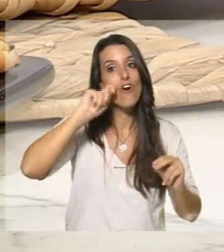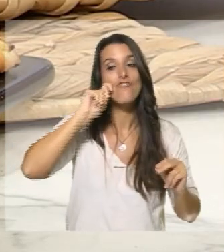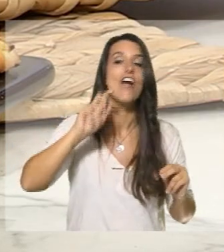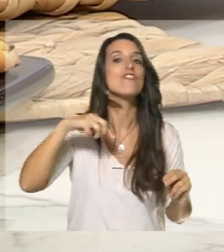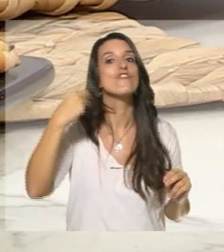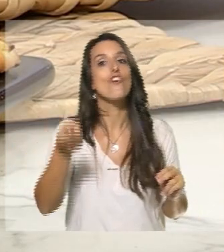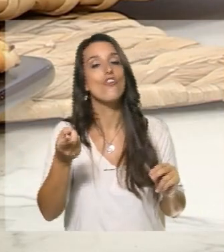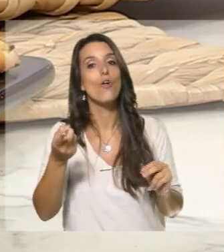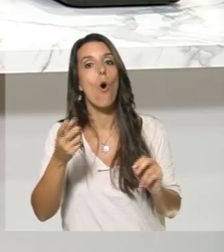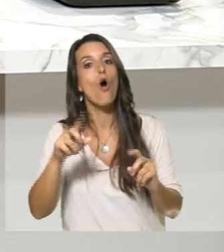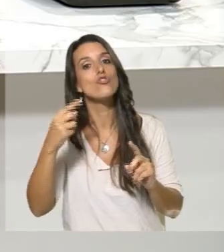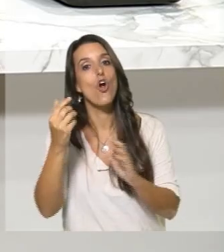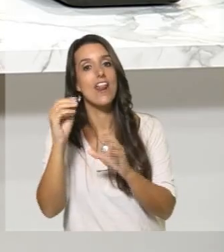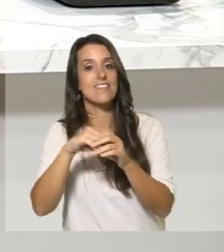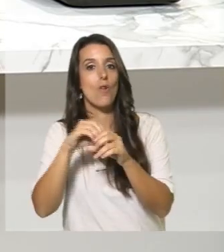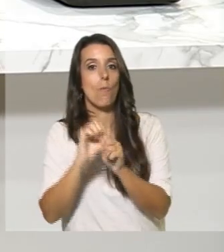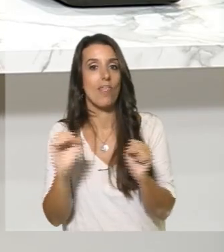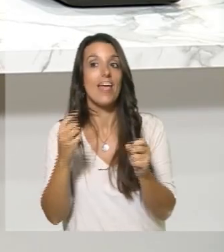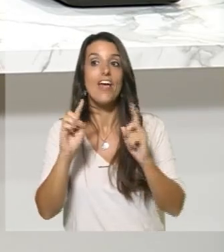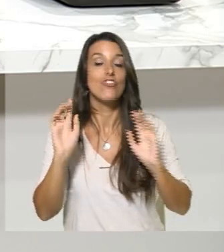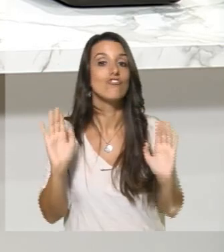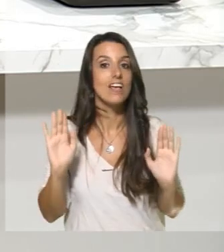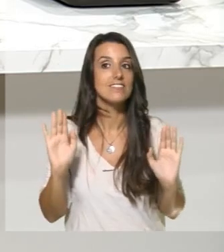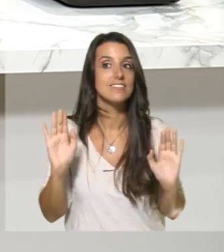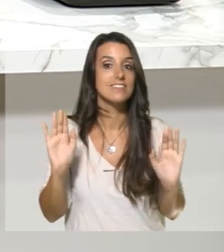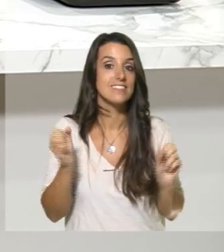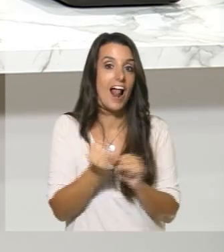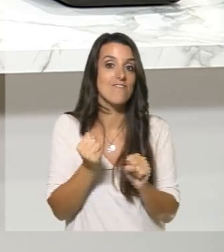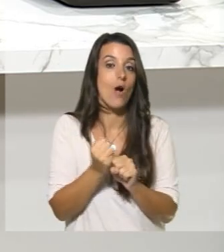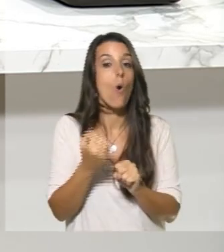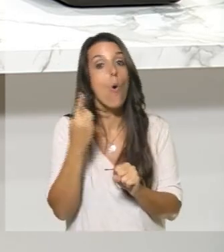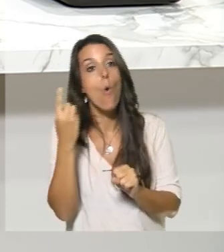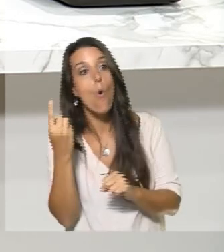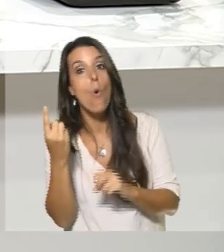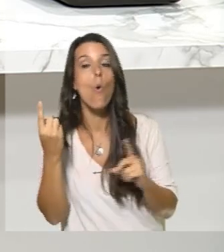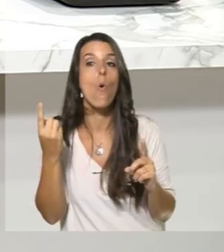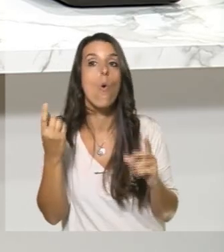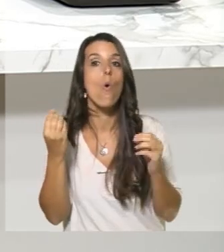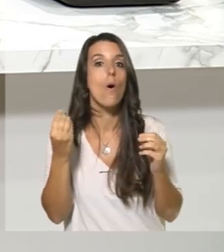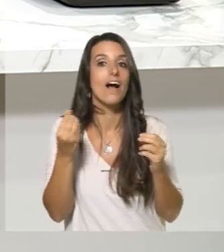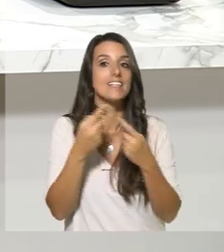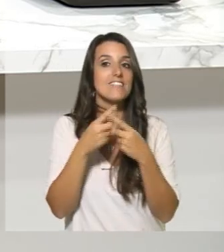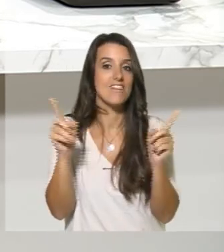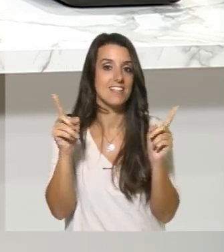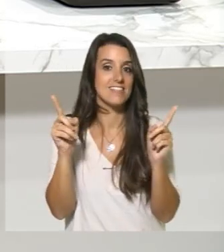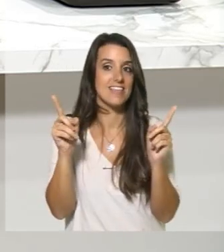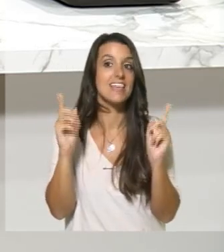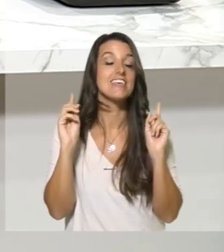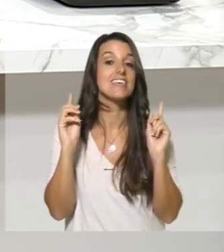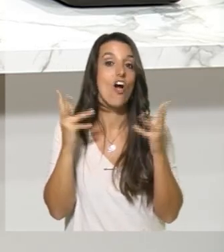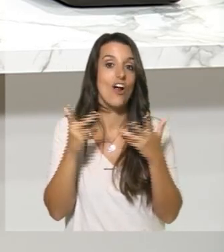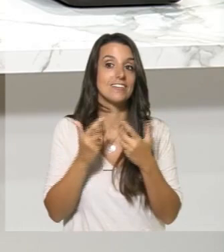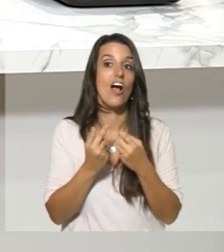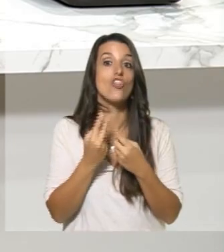hacer rositas con otro relleno. Claro. ¿Está? Entonces hacen el trabajito de una, de un buen bollo, dividen, estiran los dos y arman